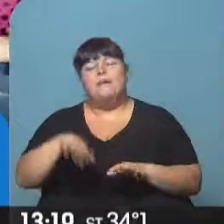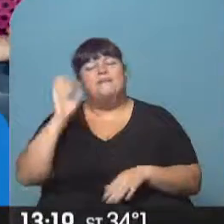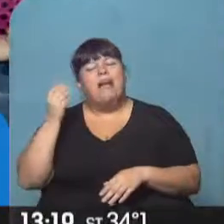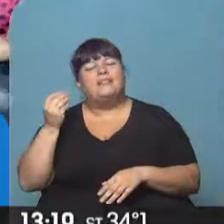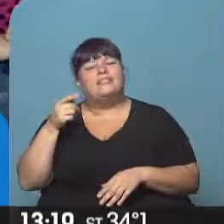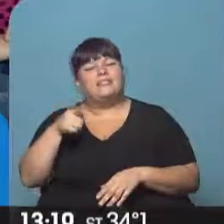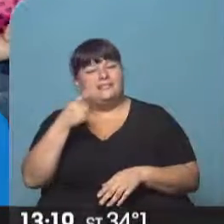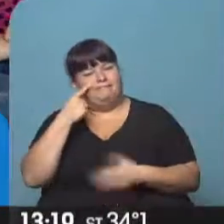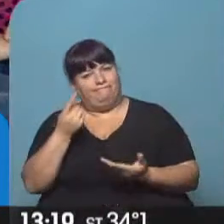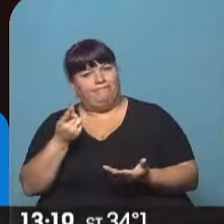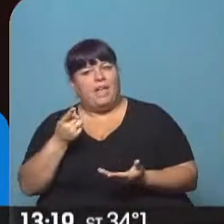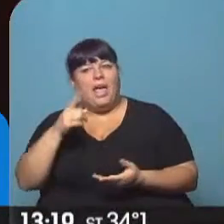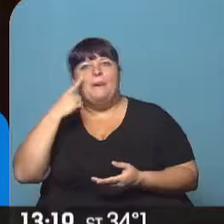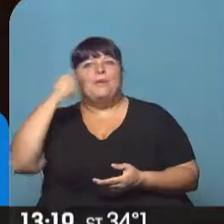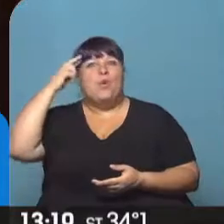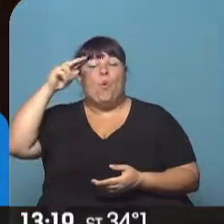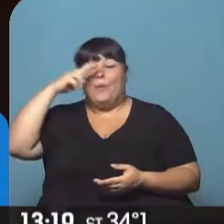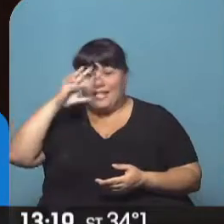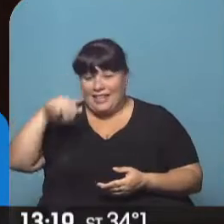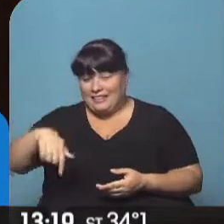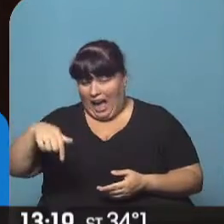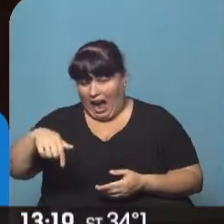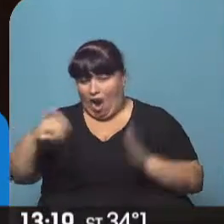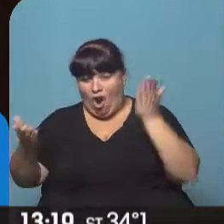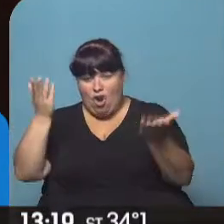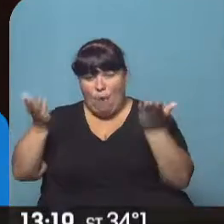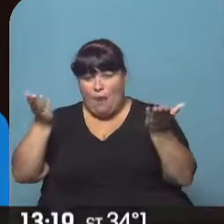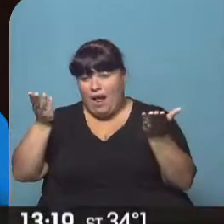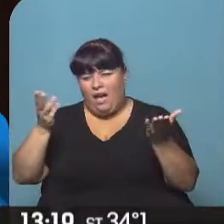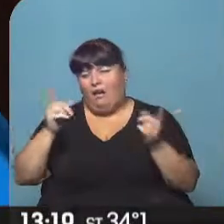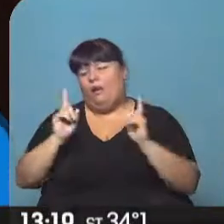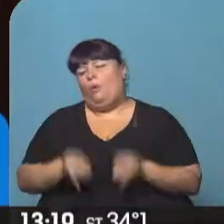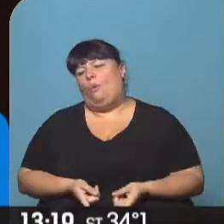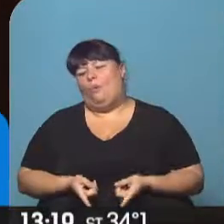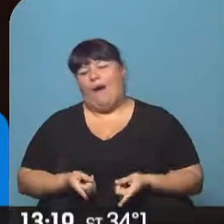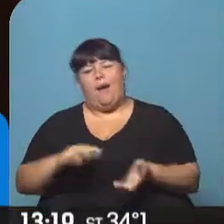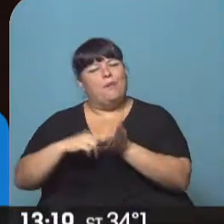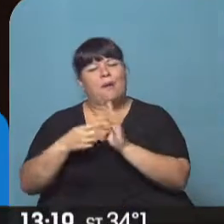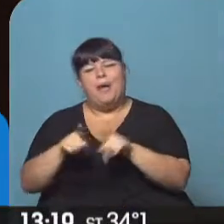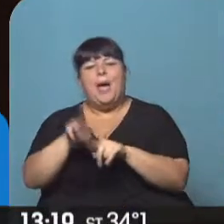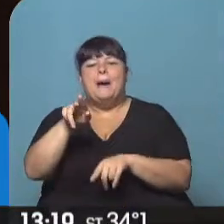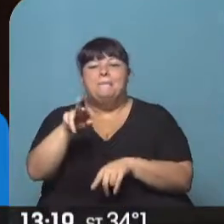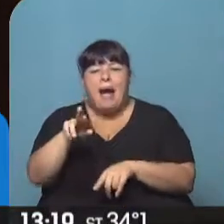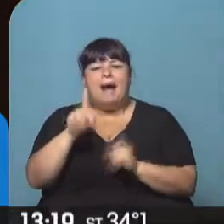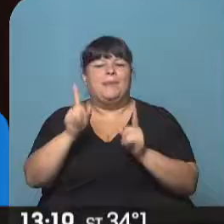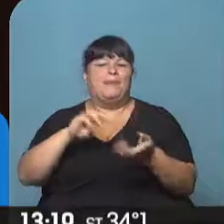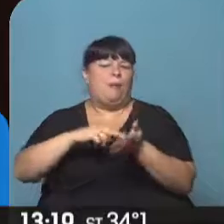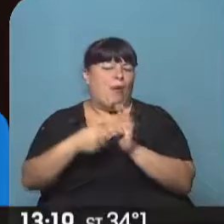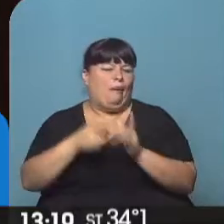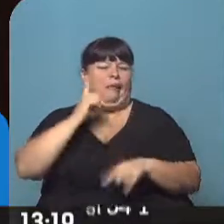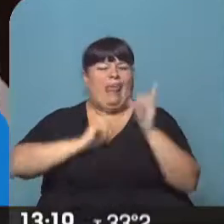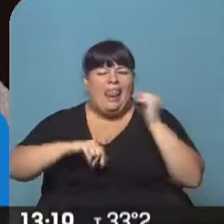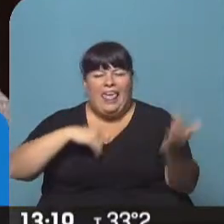Fundamentalmente, ver que en los 70 y ahora, es lo mismo. Las parejas tenemos los mismos